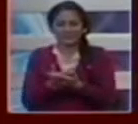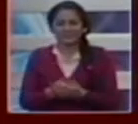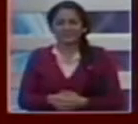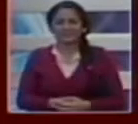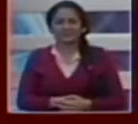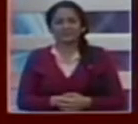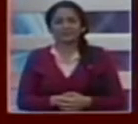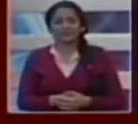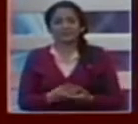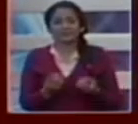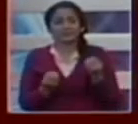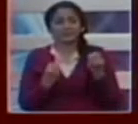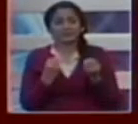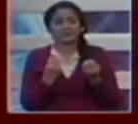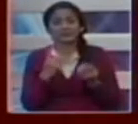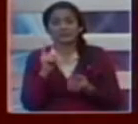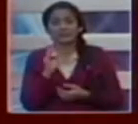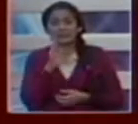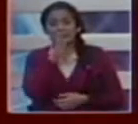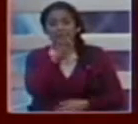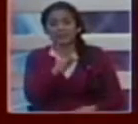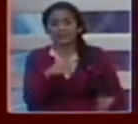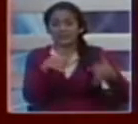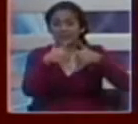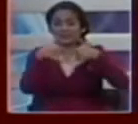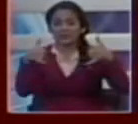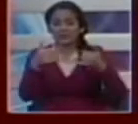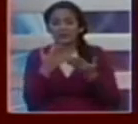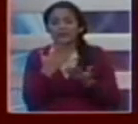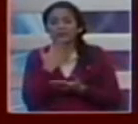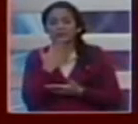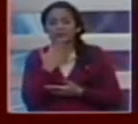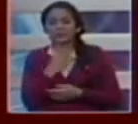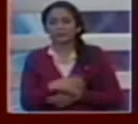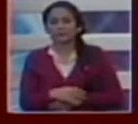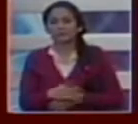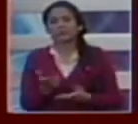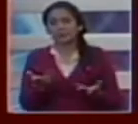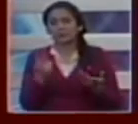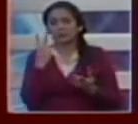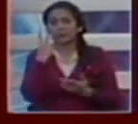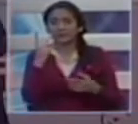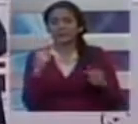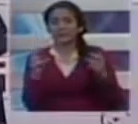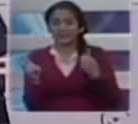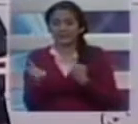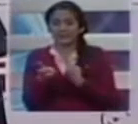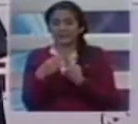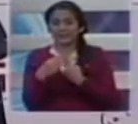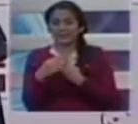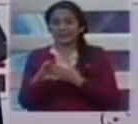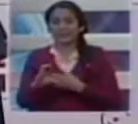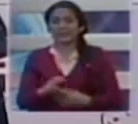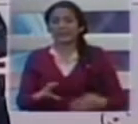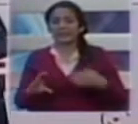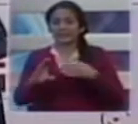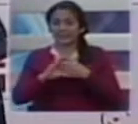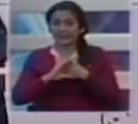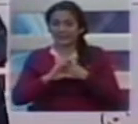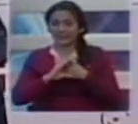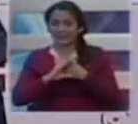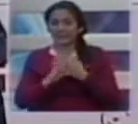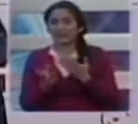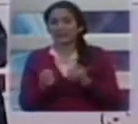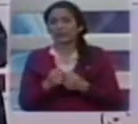hacer? Bueno, nos pueden seguir por en el Instagram como capolí.giftshop o en Facebook. Y